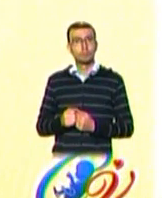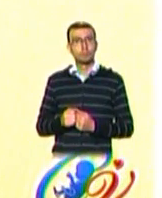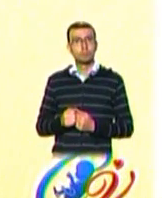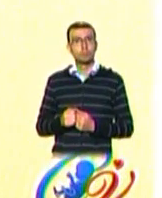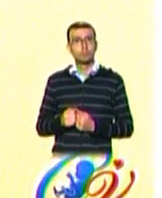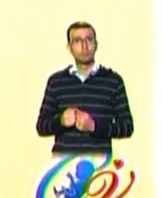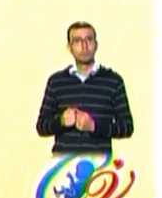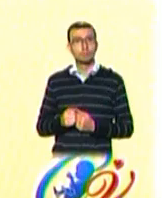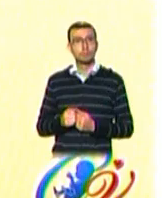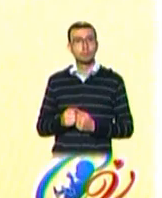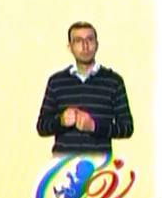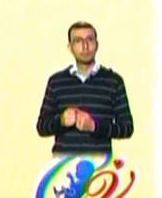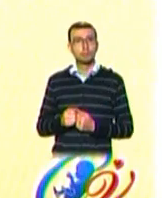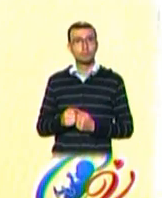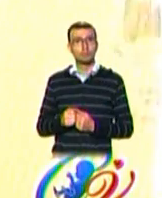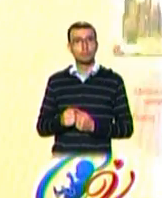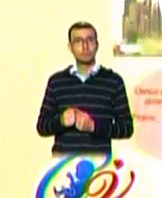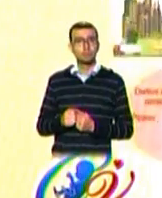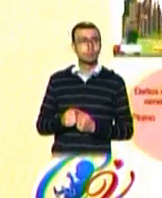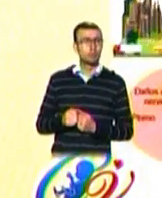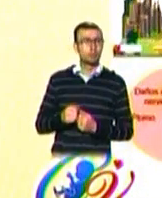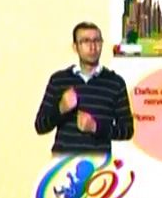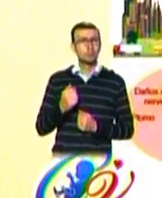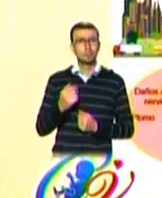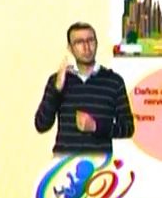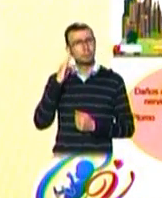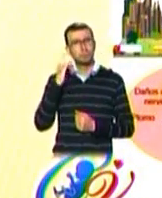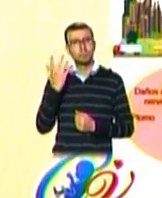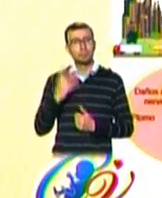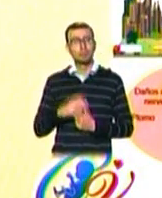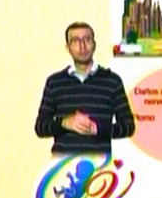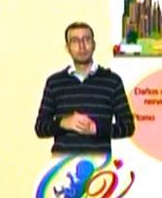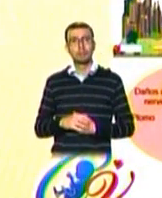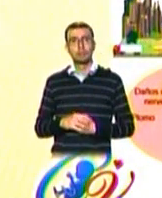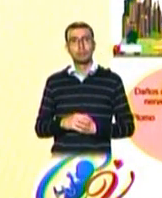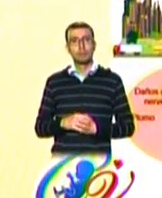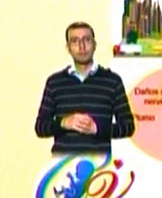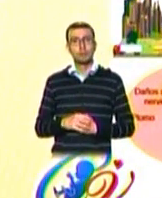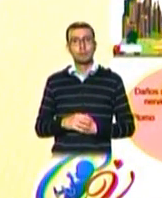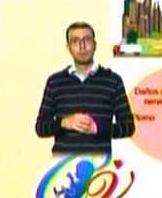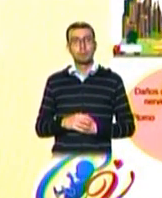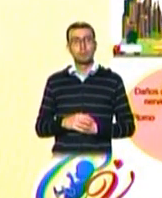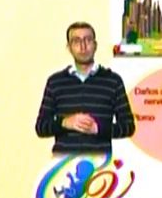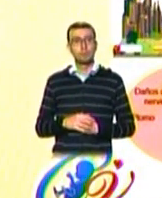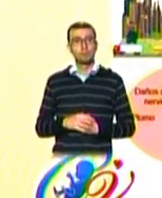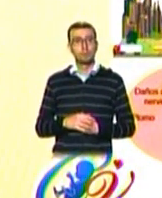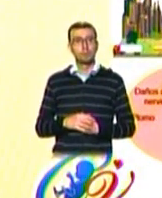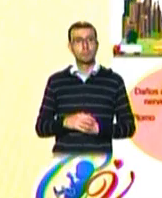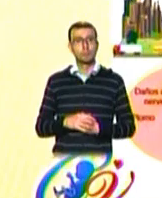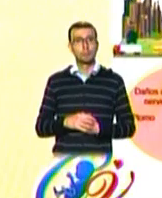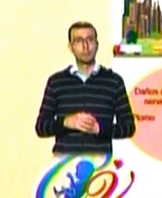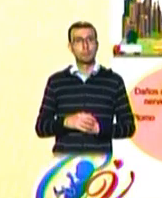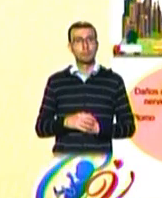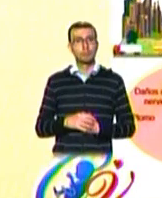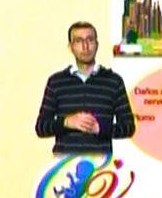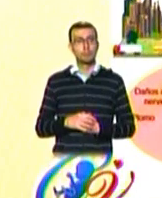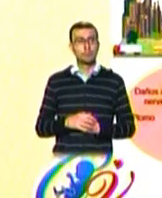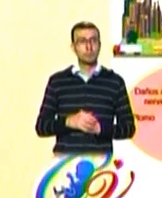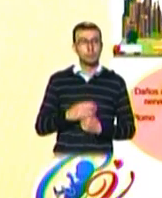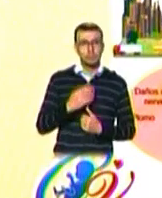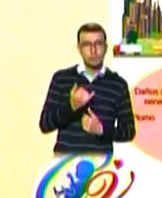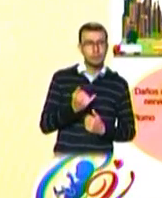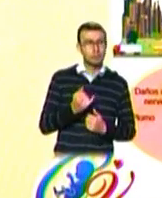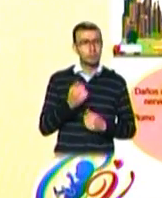vamos a ir adelantando, aquí estamos todos viendo los casos clínicos, porque el tiempo nos acelera,